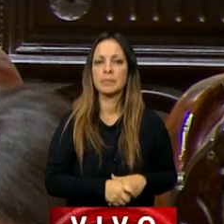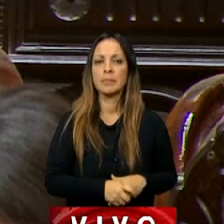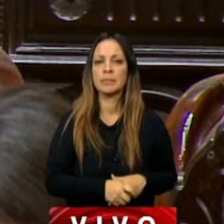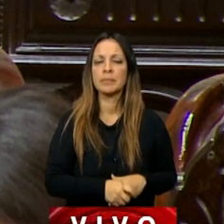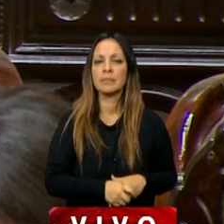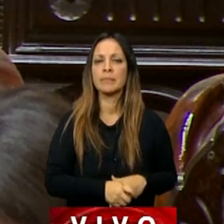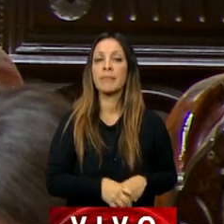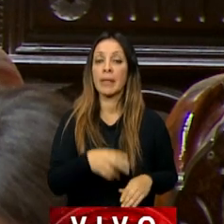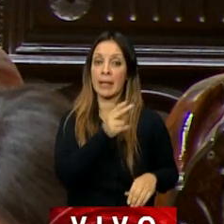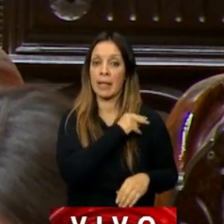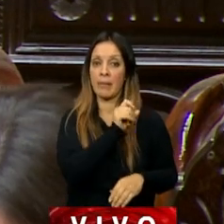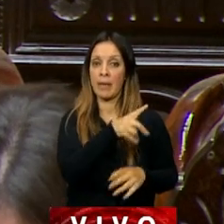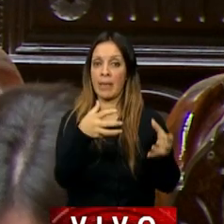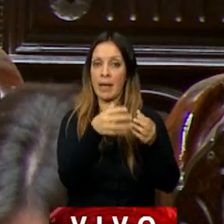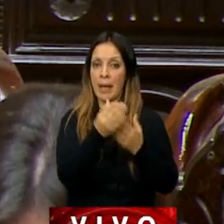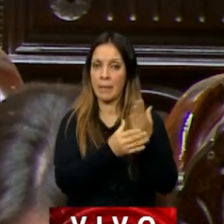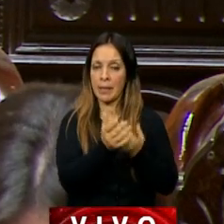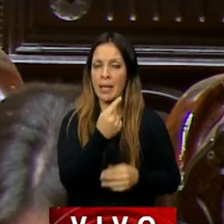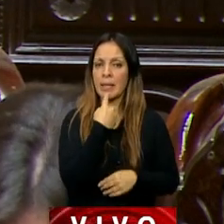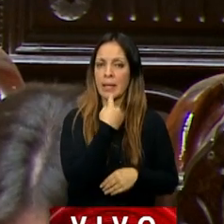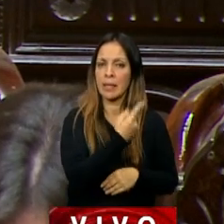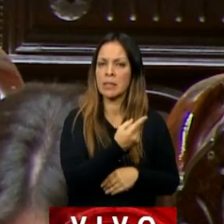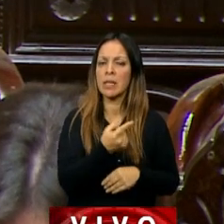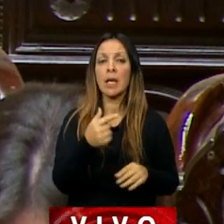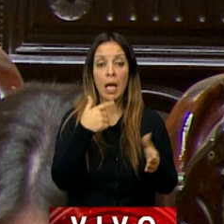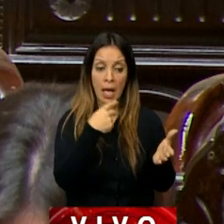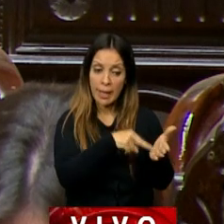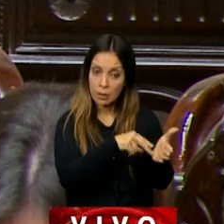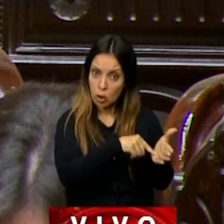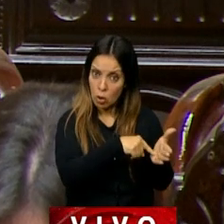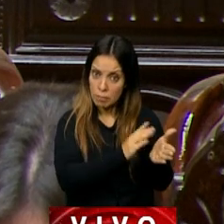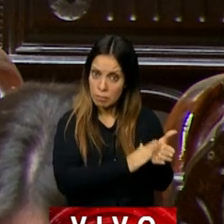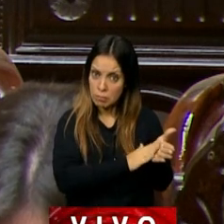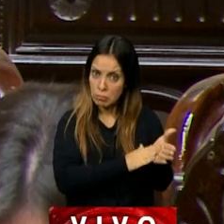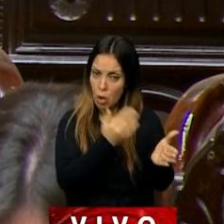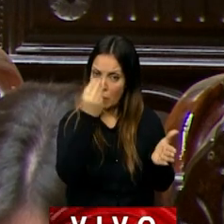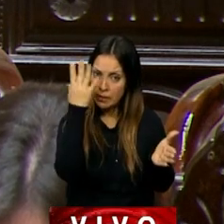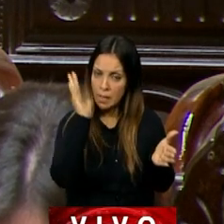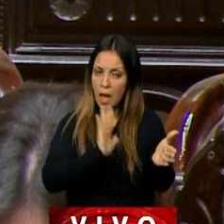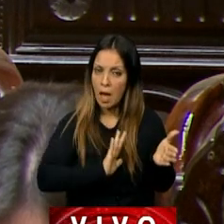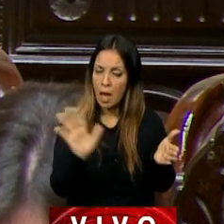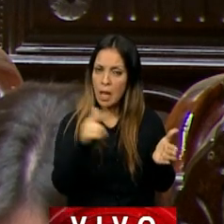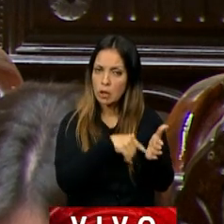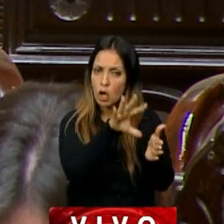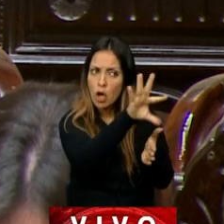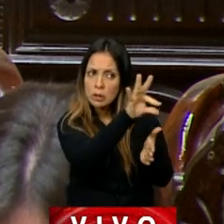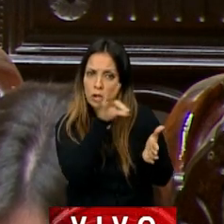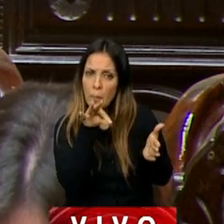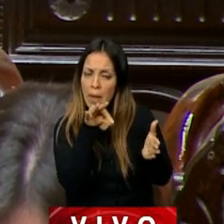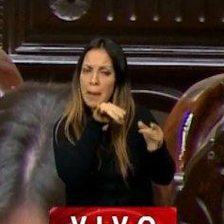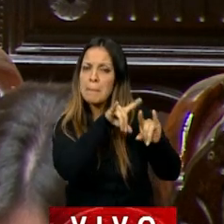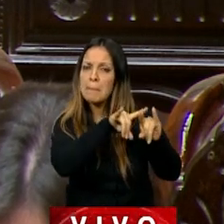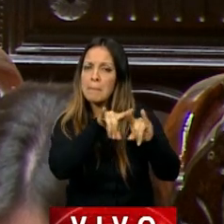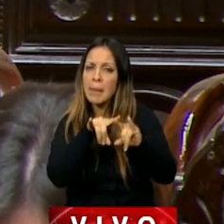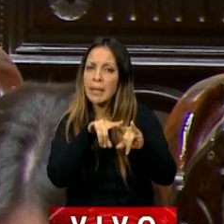Al referirse a la coyuntura, el jefe de... Esto es oficial, ¿eh? Esto es sacado de la